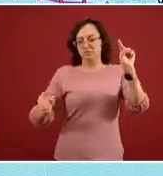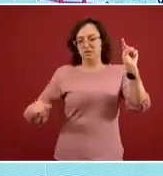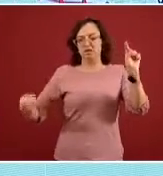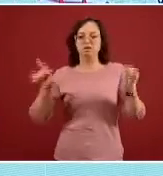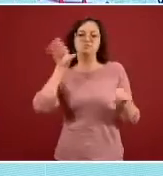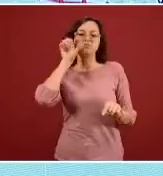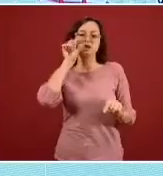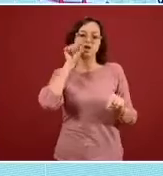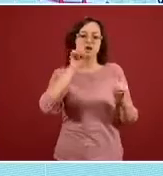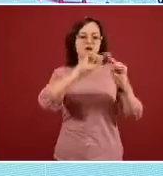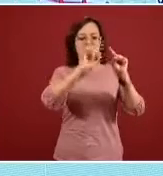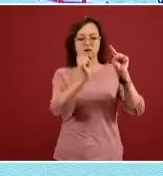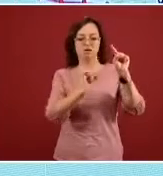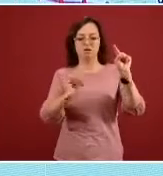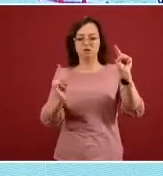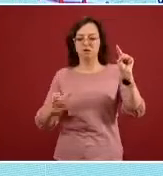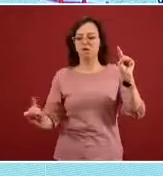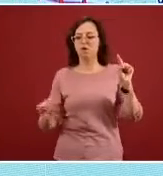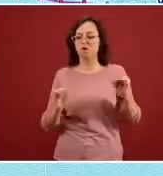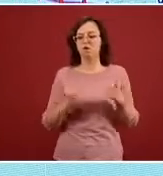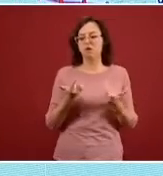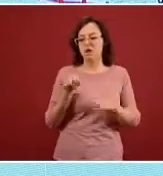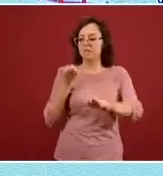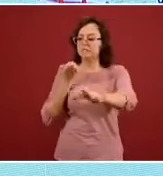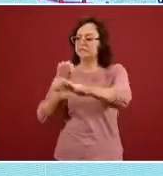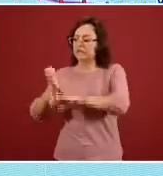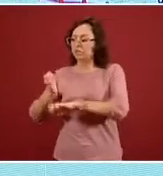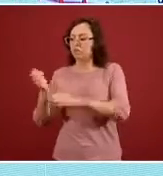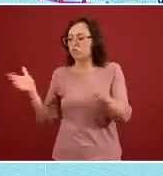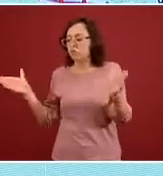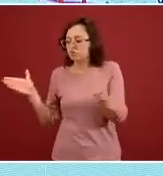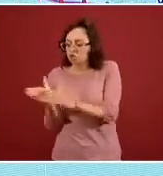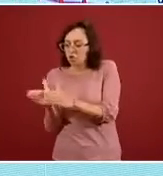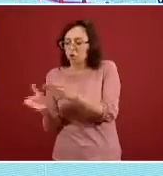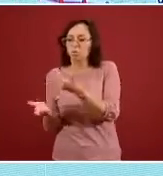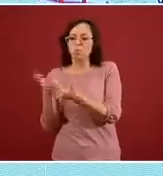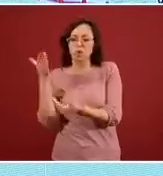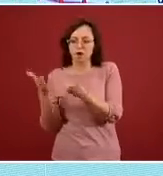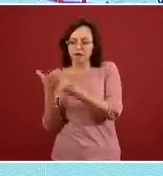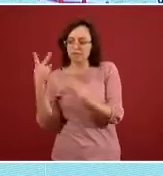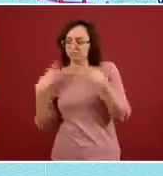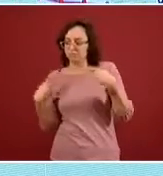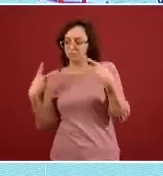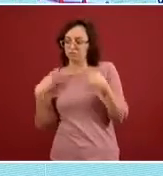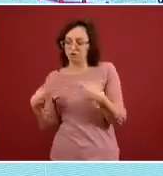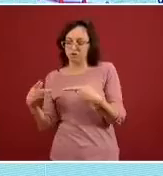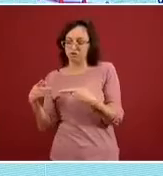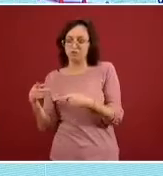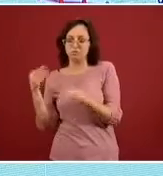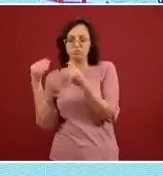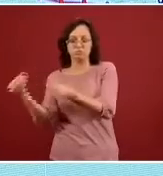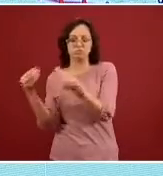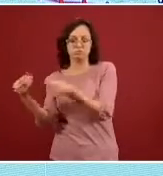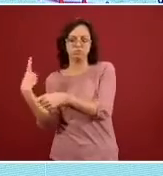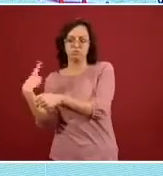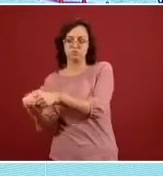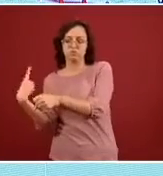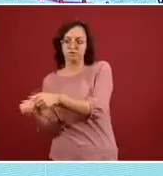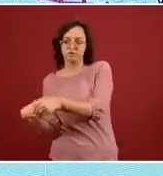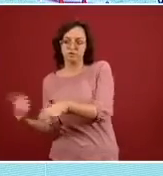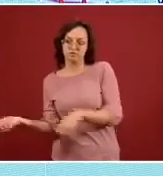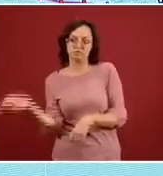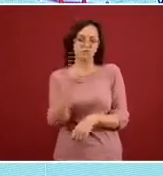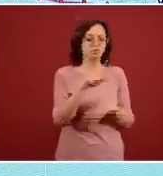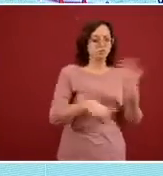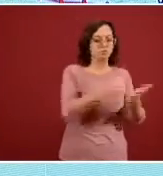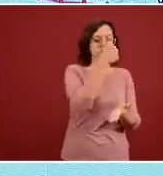en condiciones iguales a estados que tienen tamaños de población diferentes. Como pongamos los dos primeros, Ciudad de México y Quintana